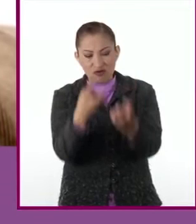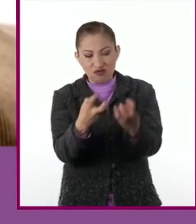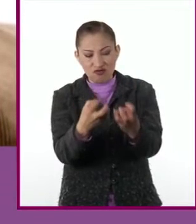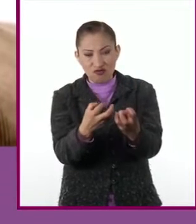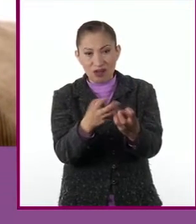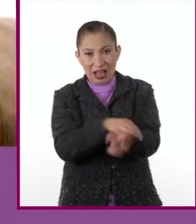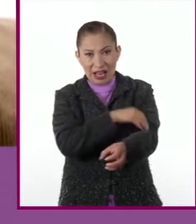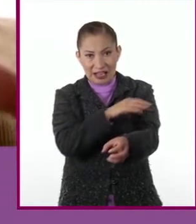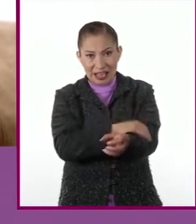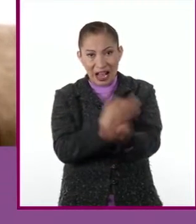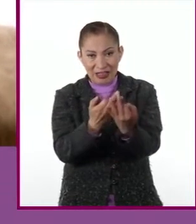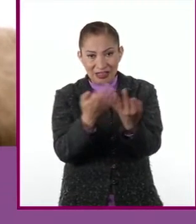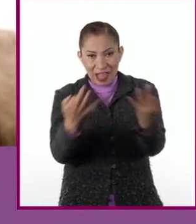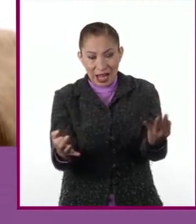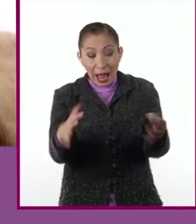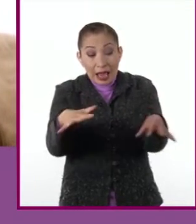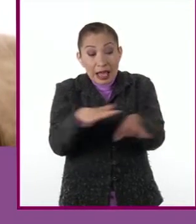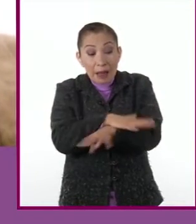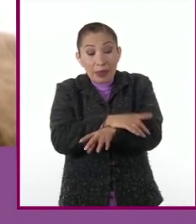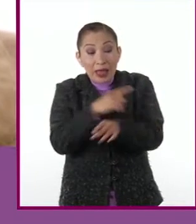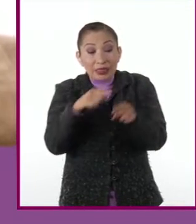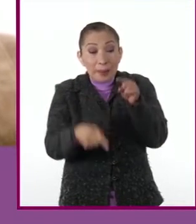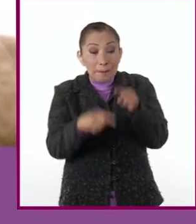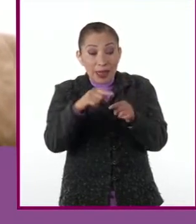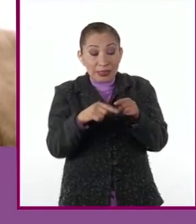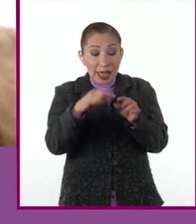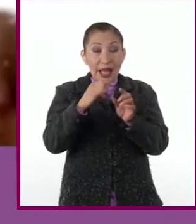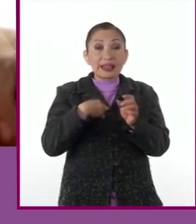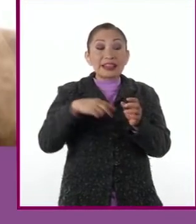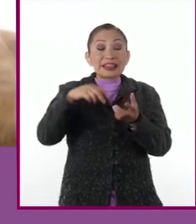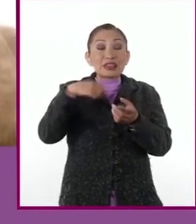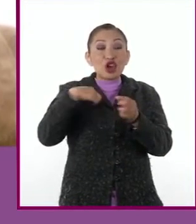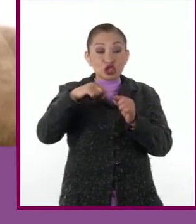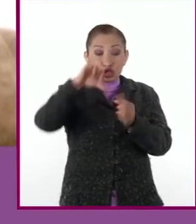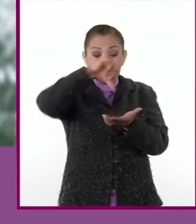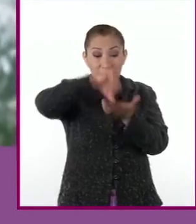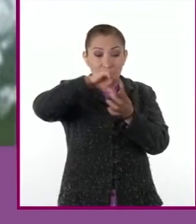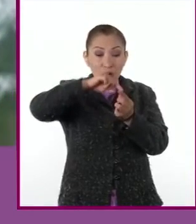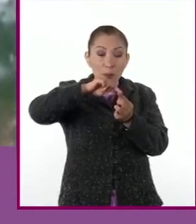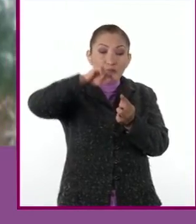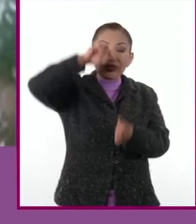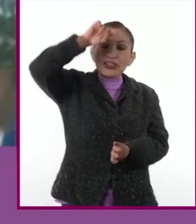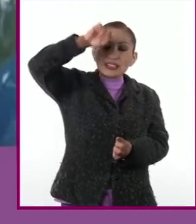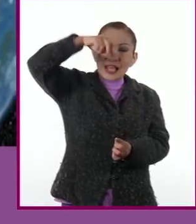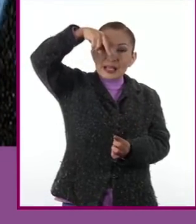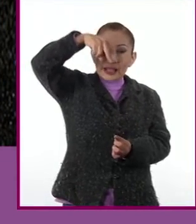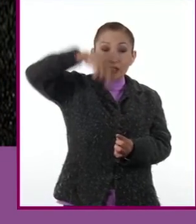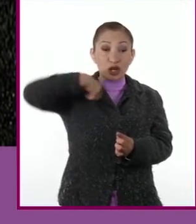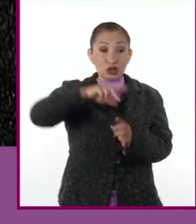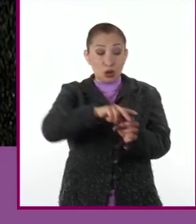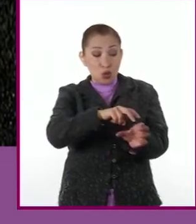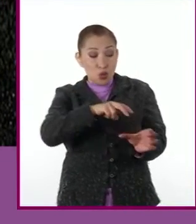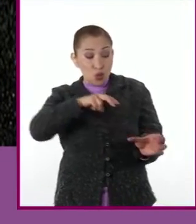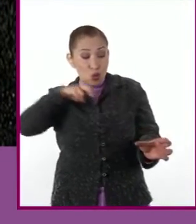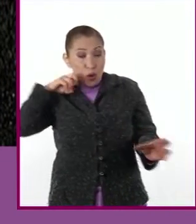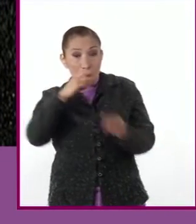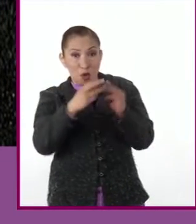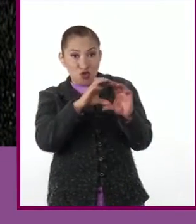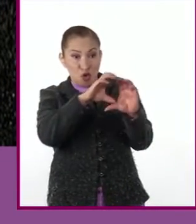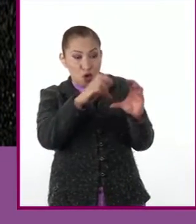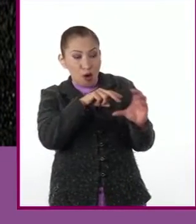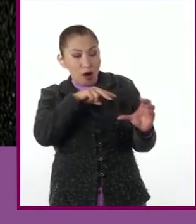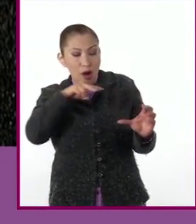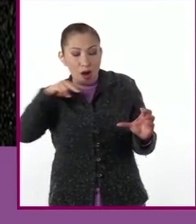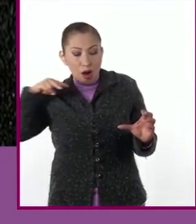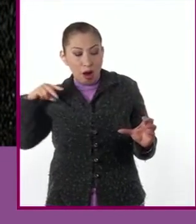realidad cambia con respecto a la distancia que nos encontremos de su centro. Si nos alejamos de la Tierra,